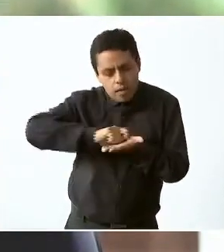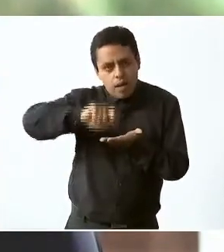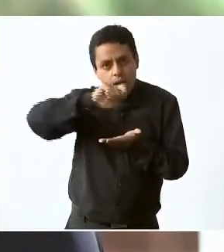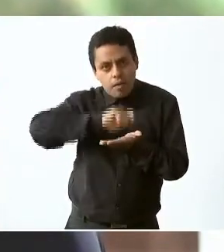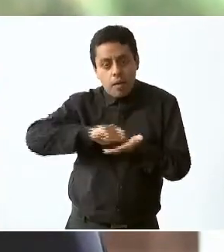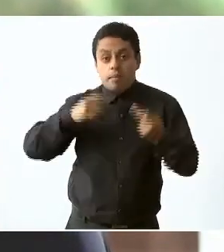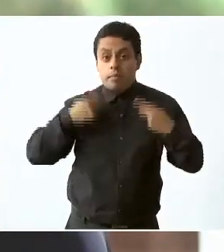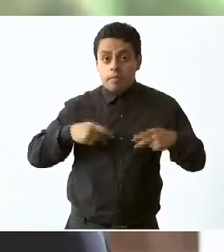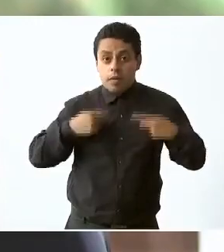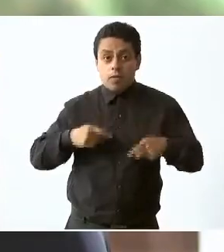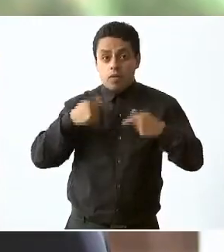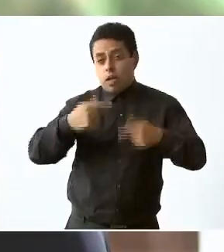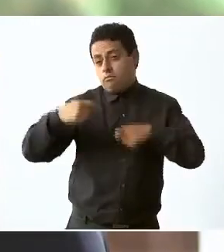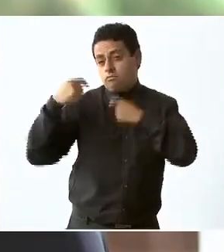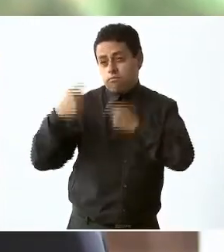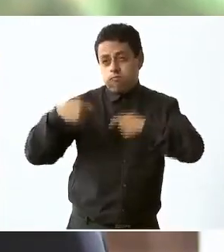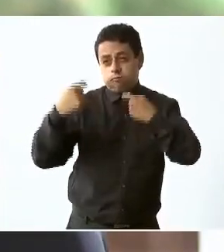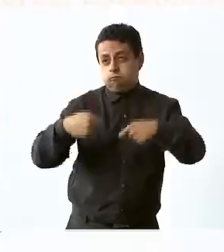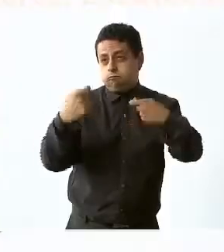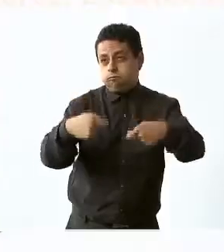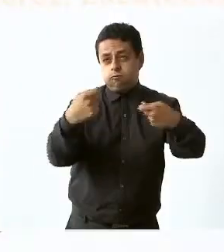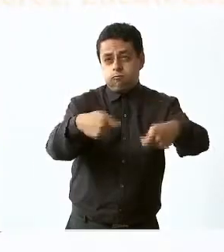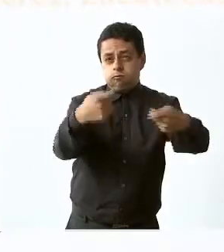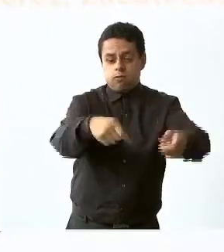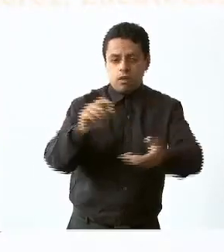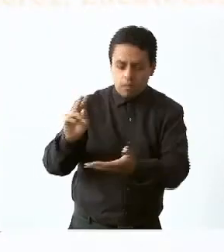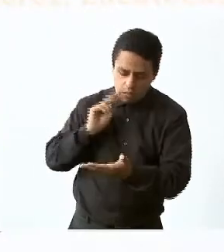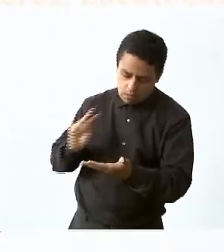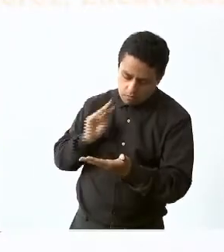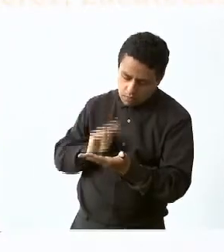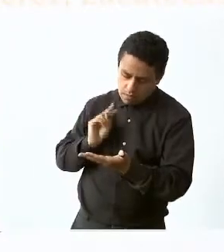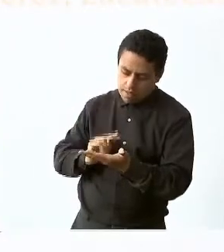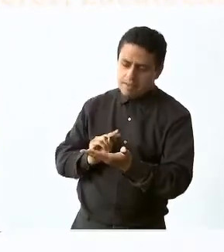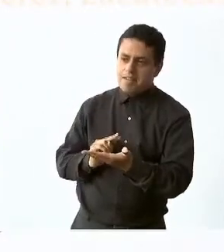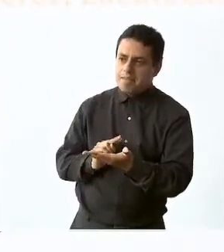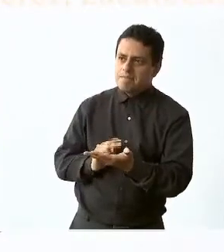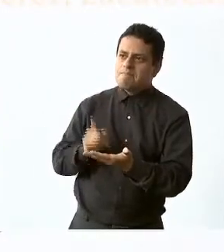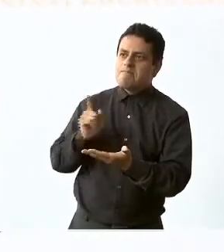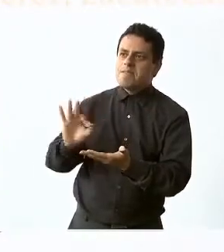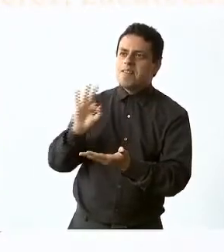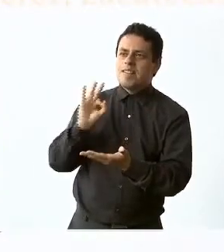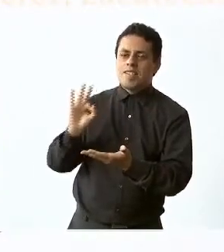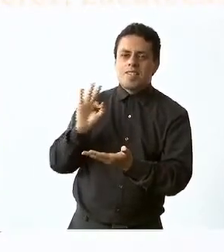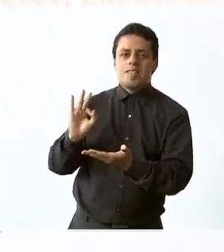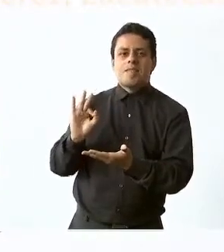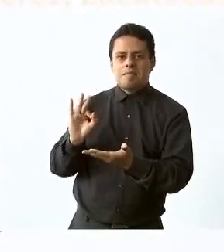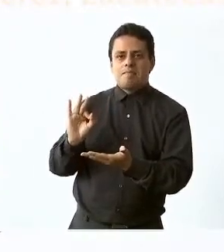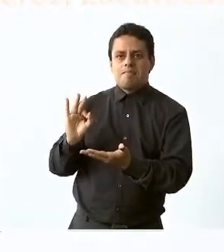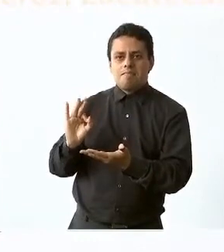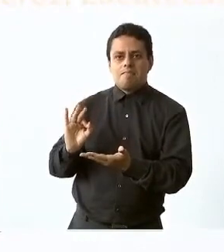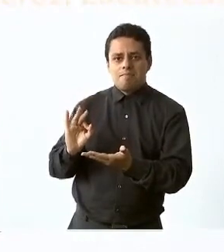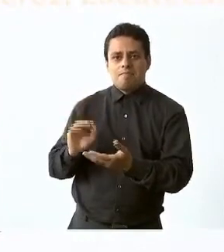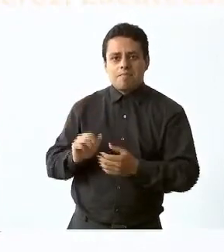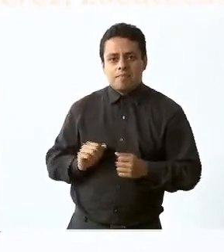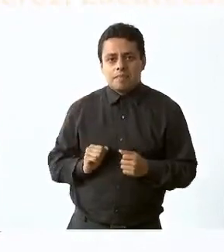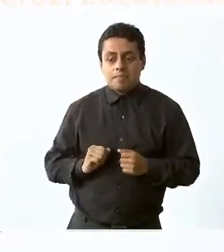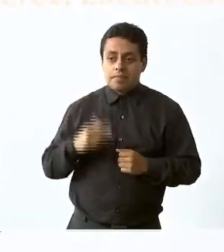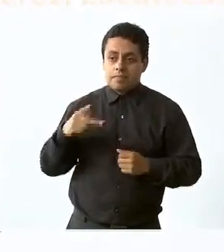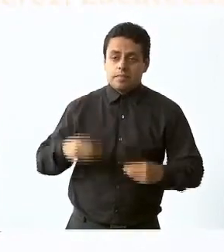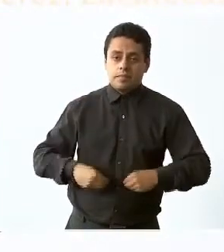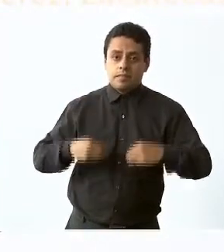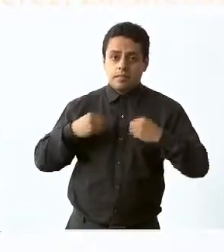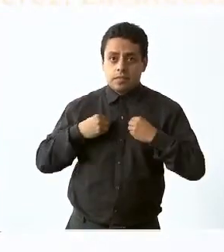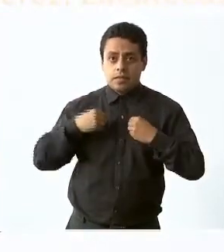de mexicanos que con amor lo hemos colocado entre sus más grandes creadores. Su vida transcurrió